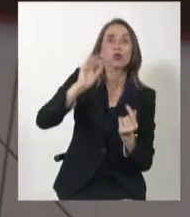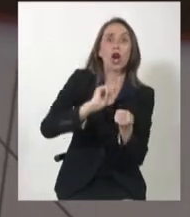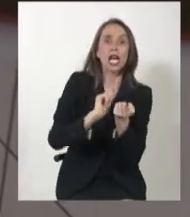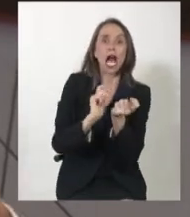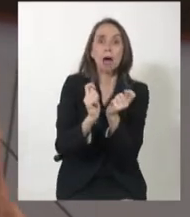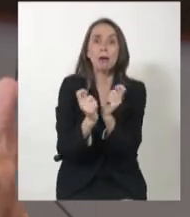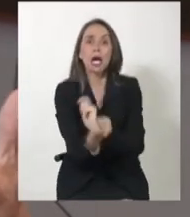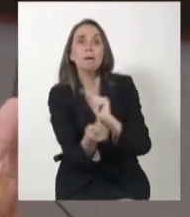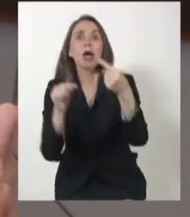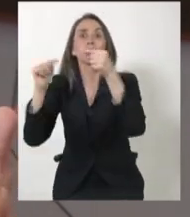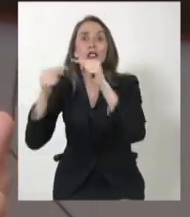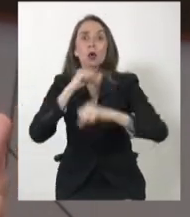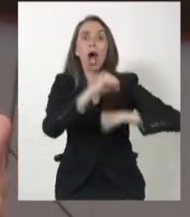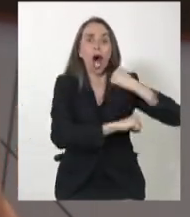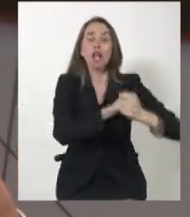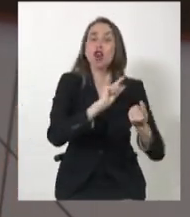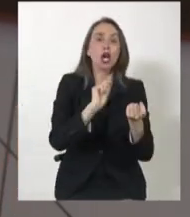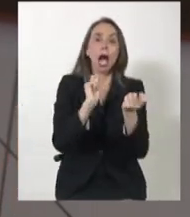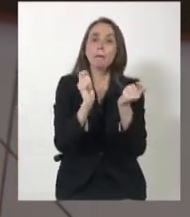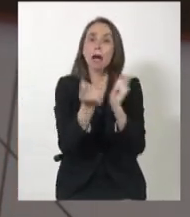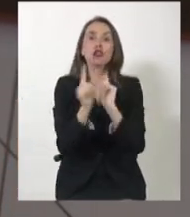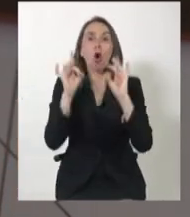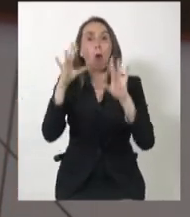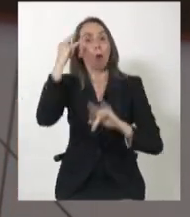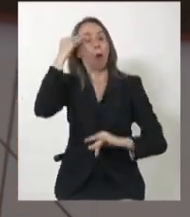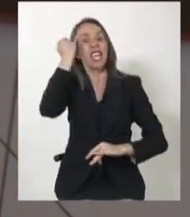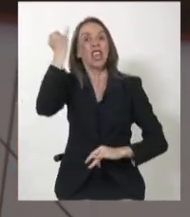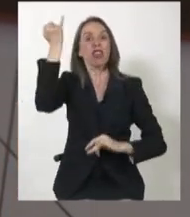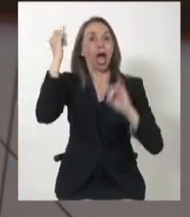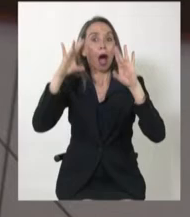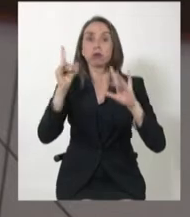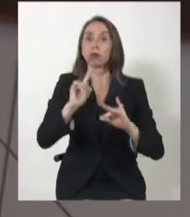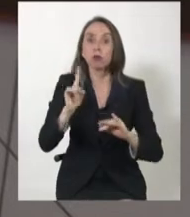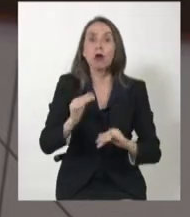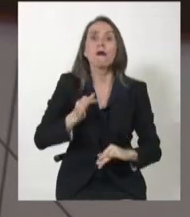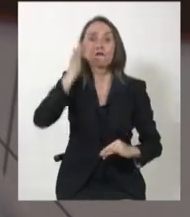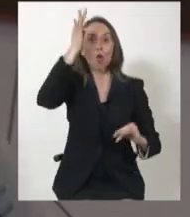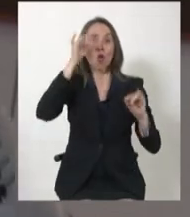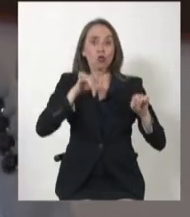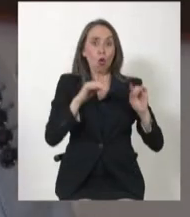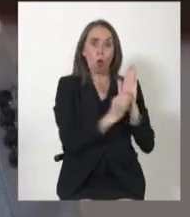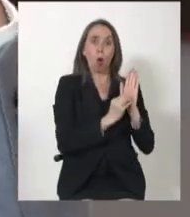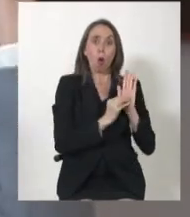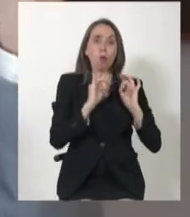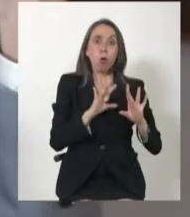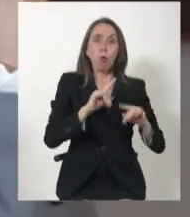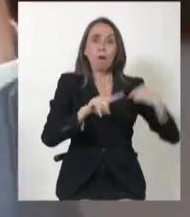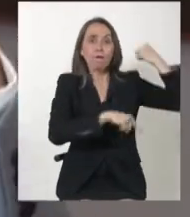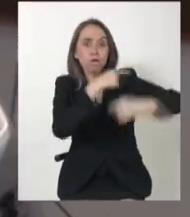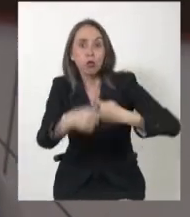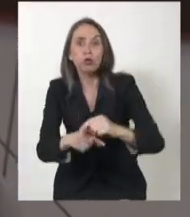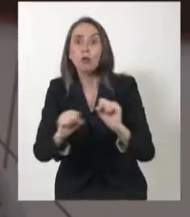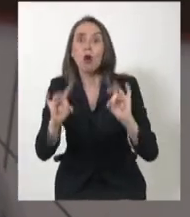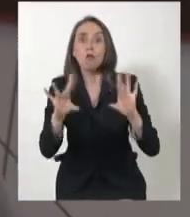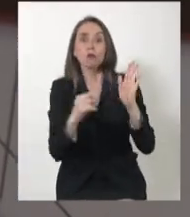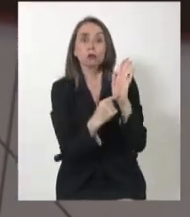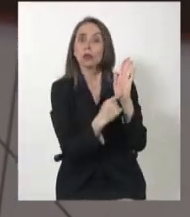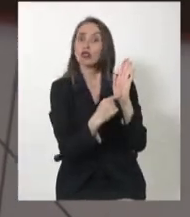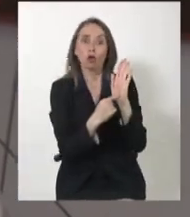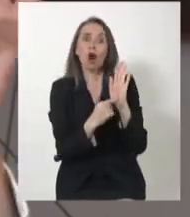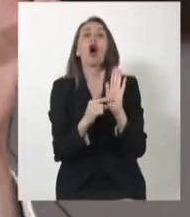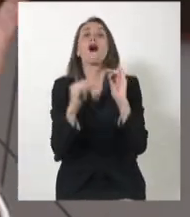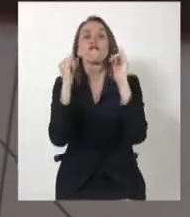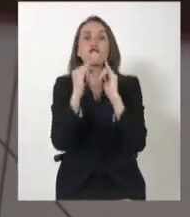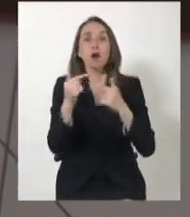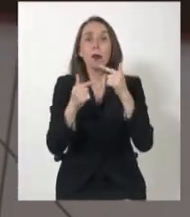a ir cambiando con los años. No podemos dejar de aquí en más para las futuras generaciones. Pero si hay una fórmula política que dice, esto